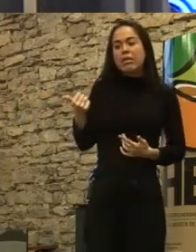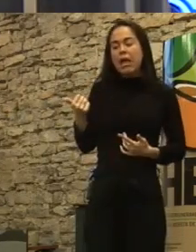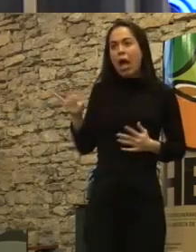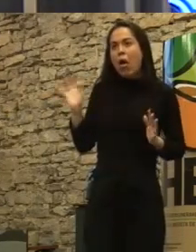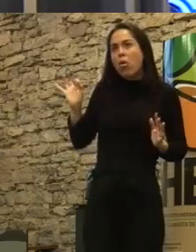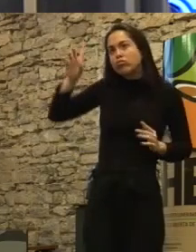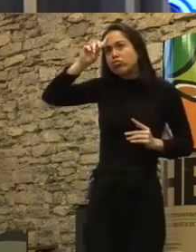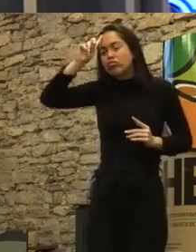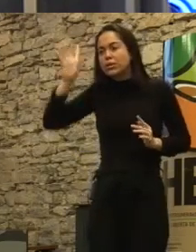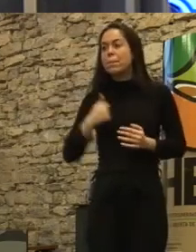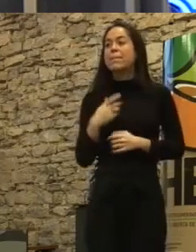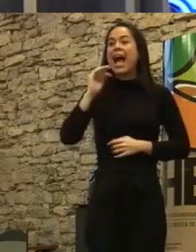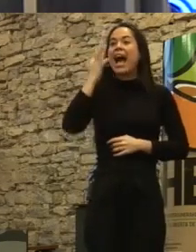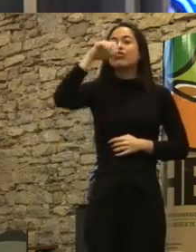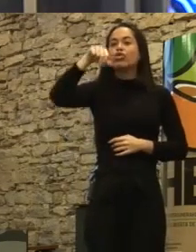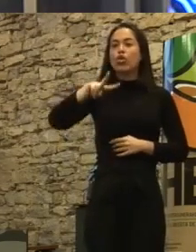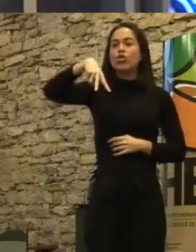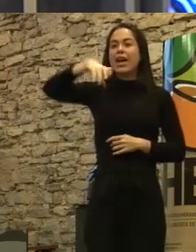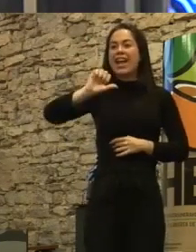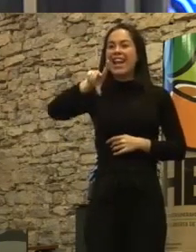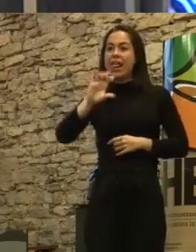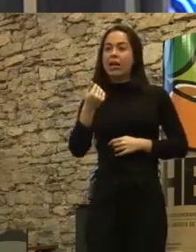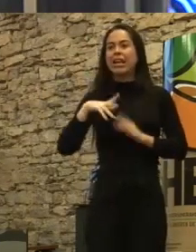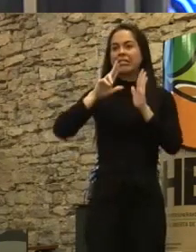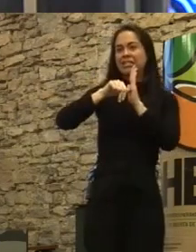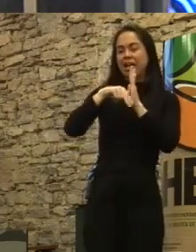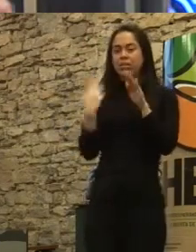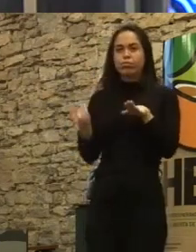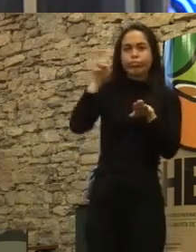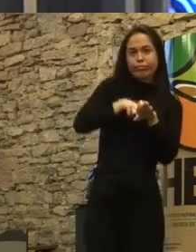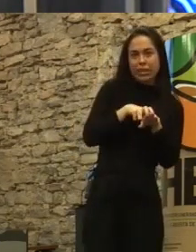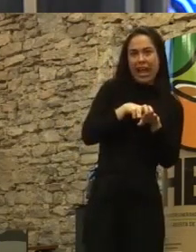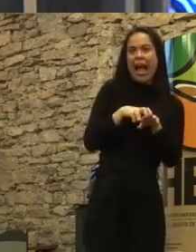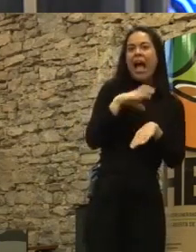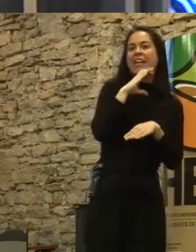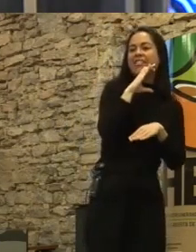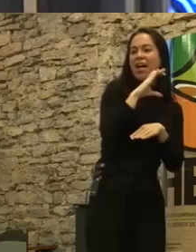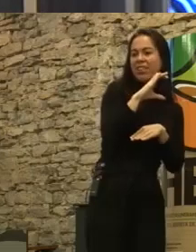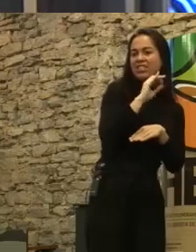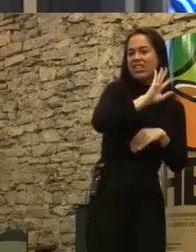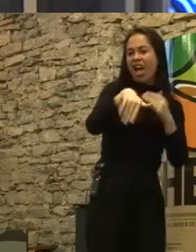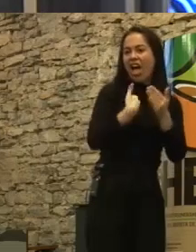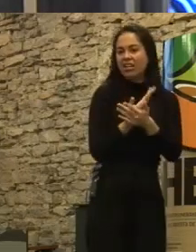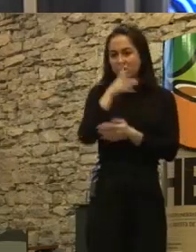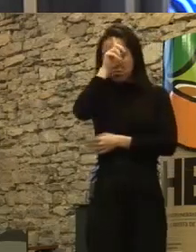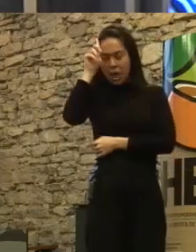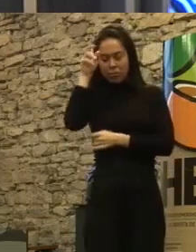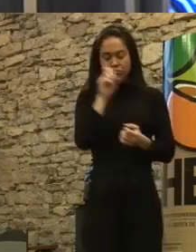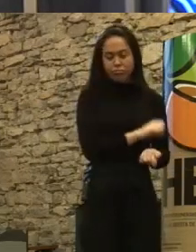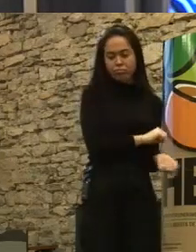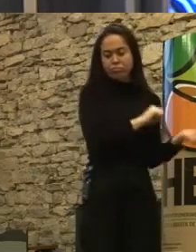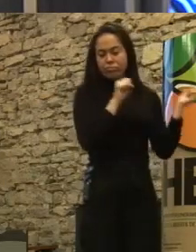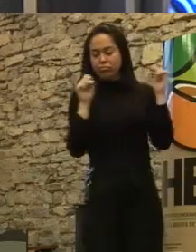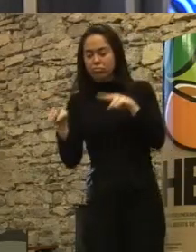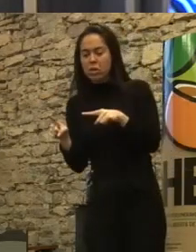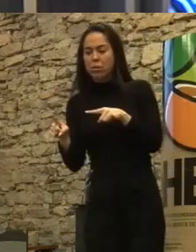Antonella Broglia tomó un taxi en 2006, un taxi que le iba a llevar de Cáceres a Madrid, eran 5 horas de trayecto y los